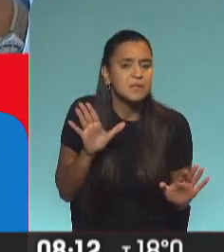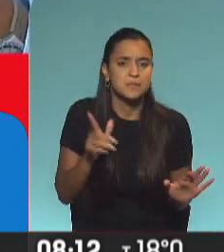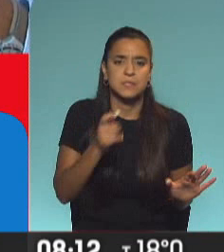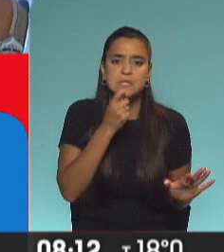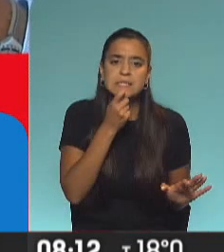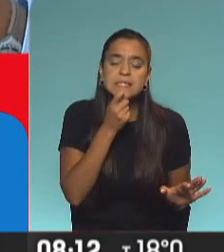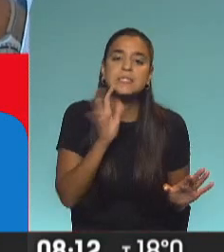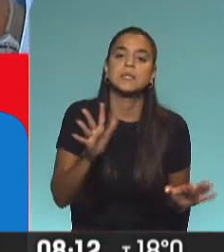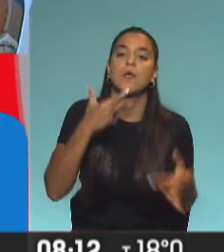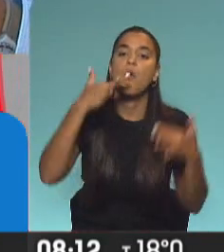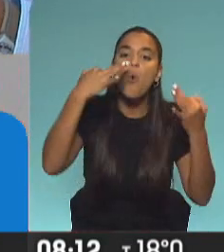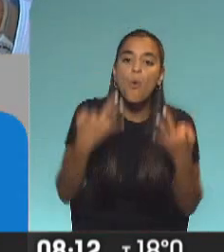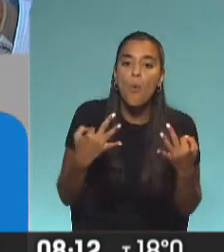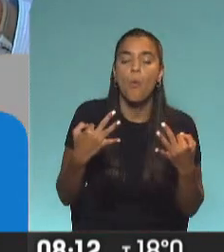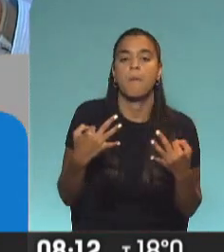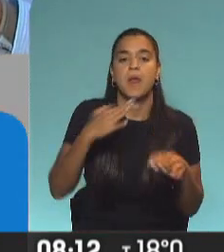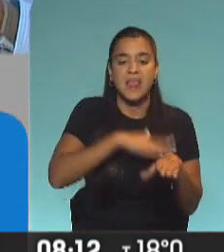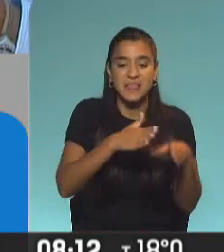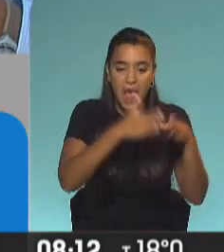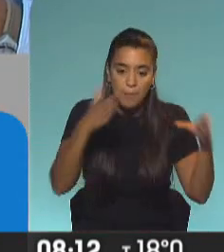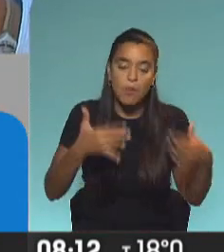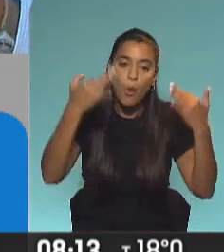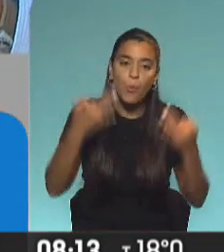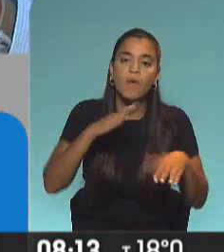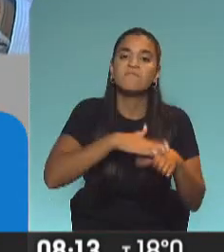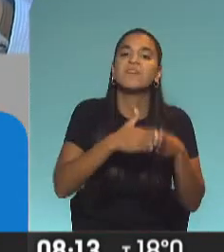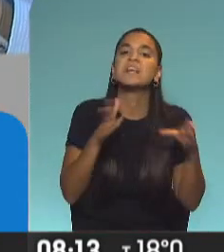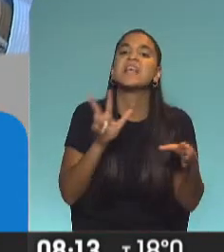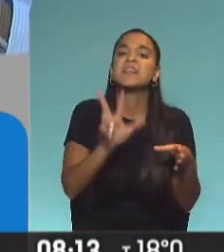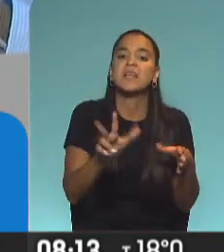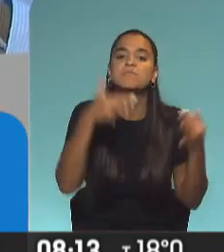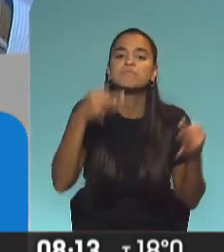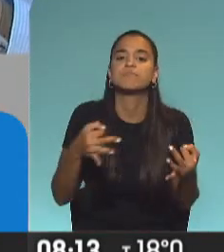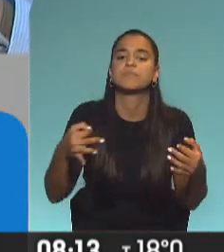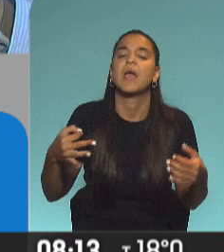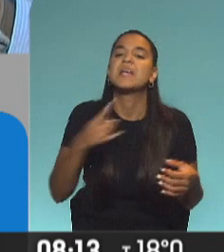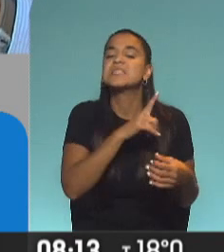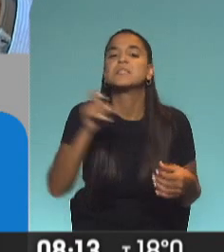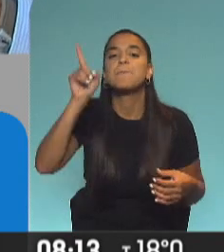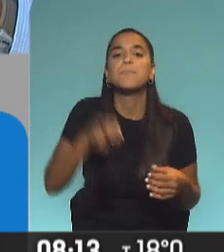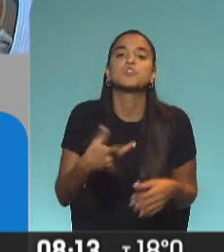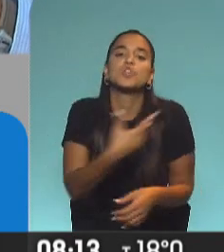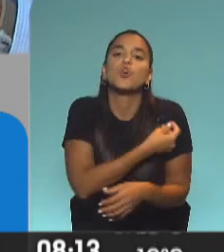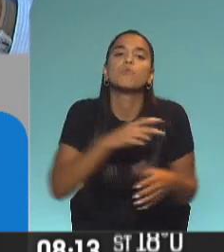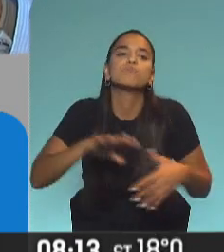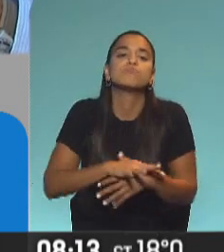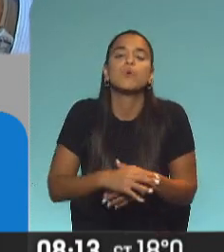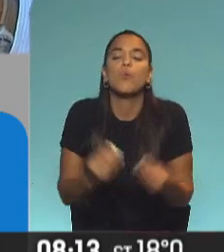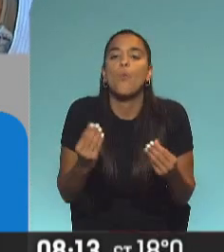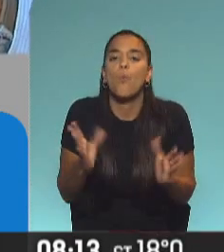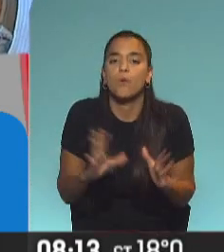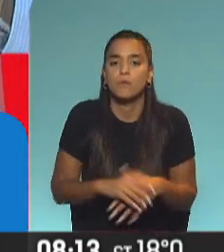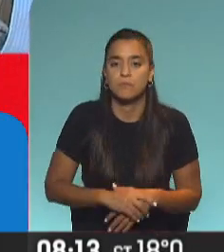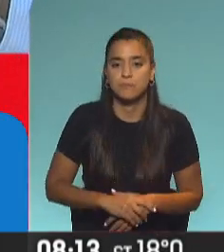se debieran cumplir los términos lógicos de una fase 3, sería la inmunidad real de este tipo de vacuna?